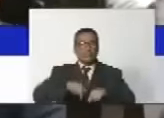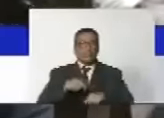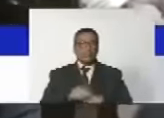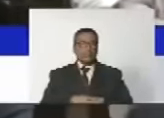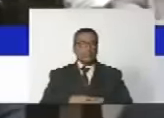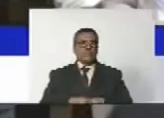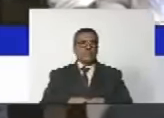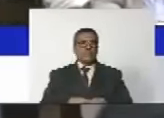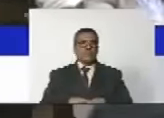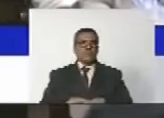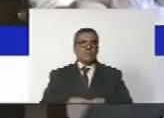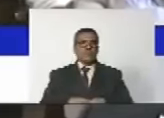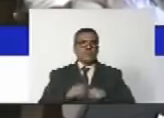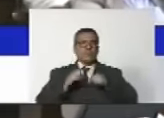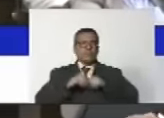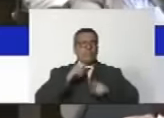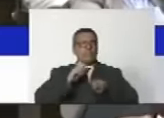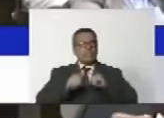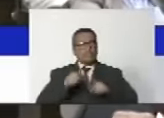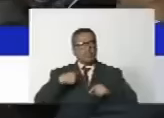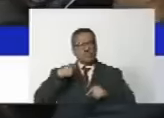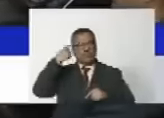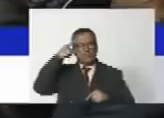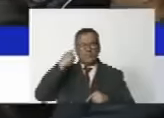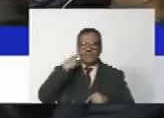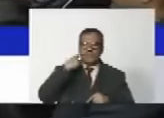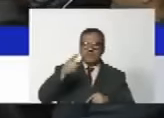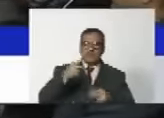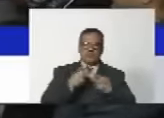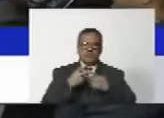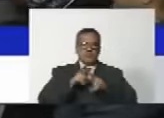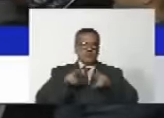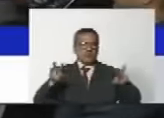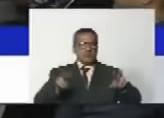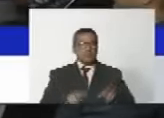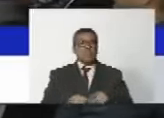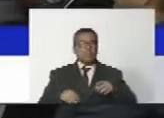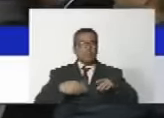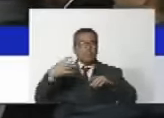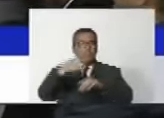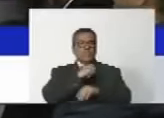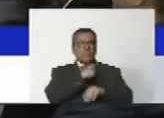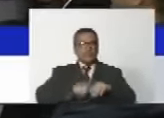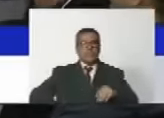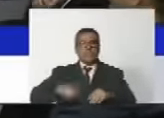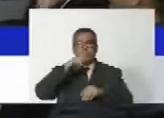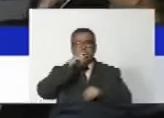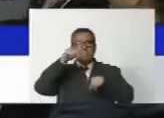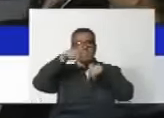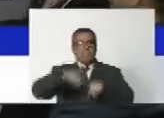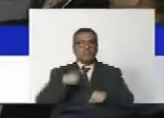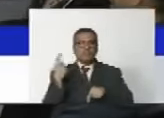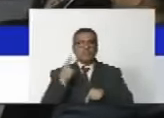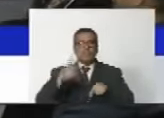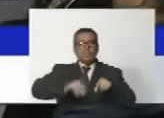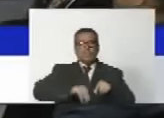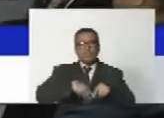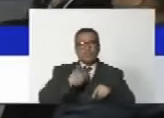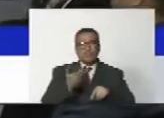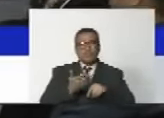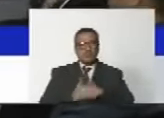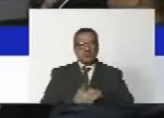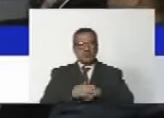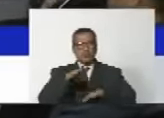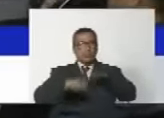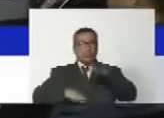valor que pasa a veces desapercibido de la paz que ha logrado el presidente Maduro. Esto solo es posible,